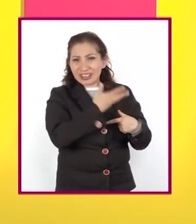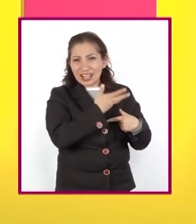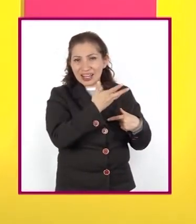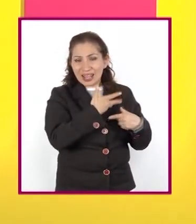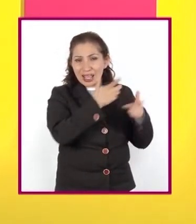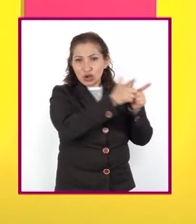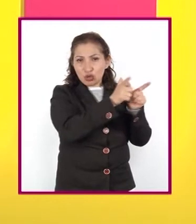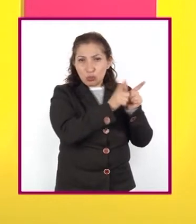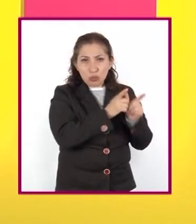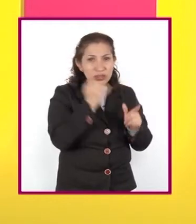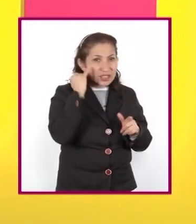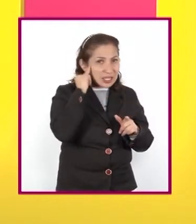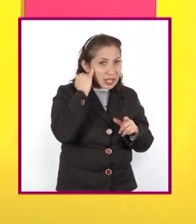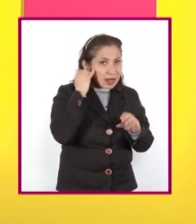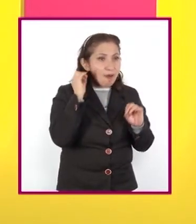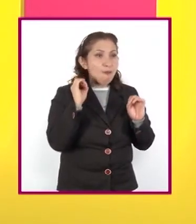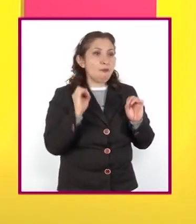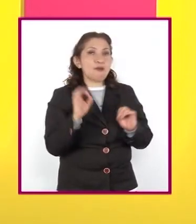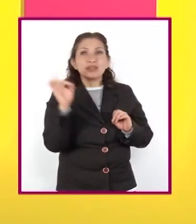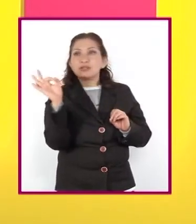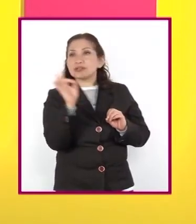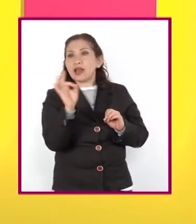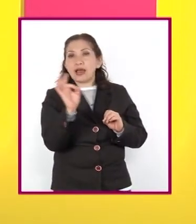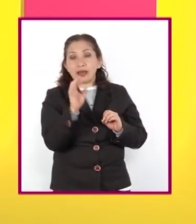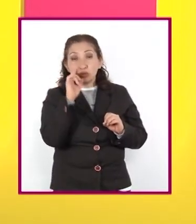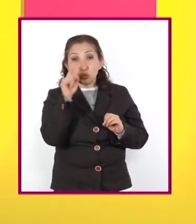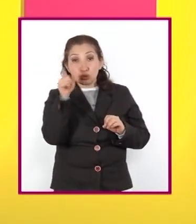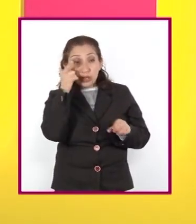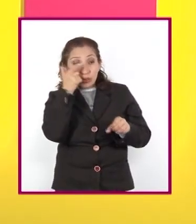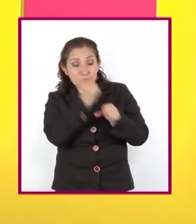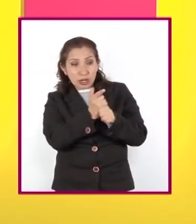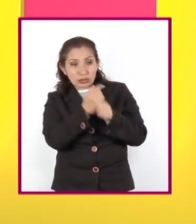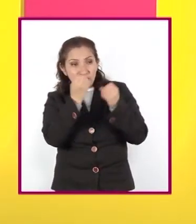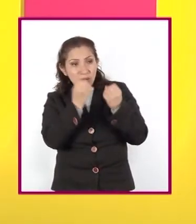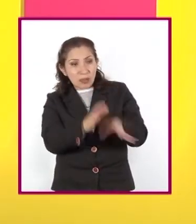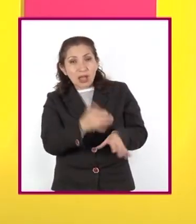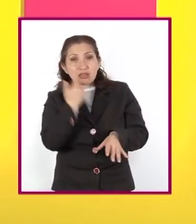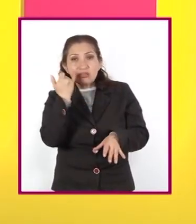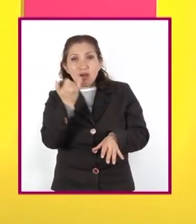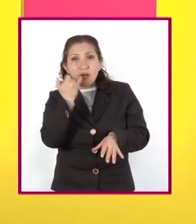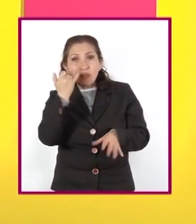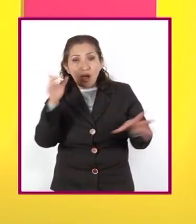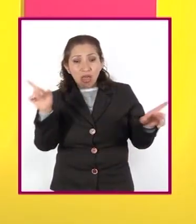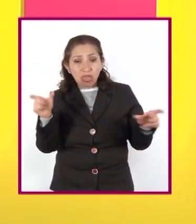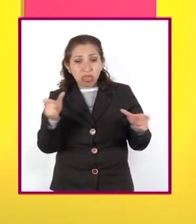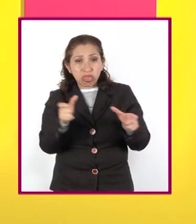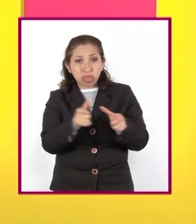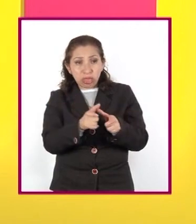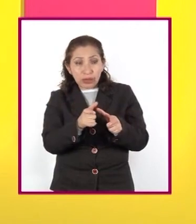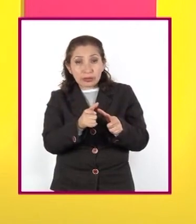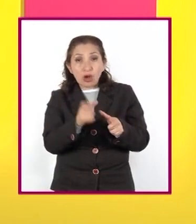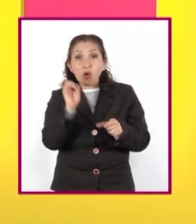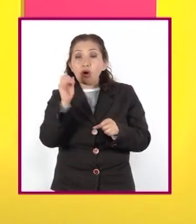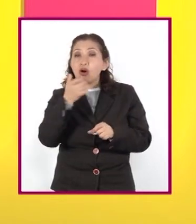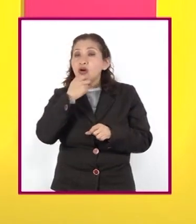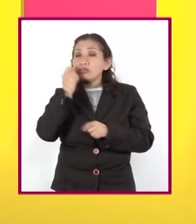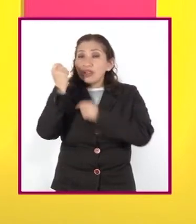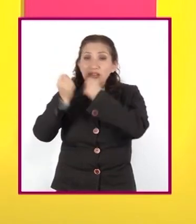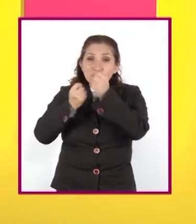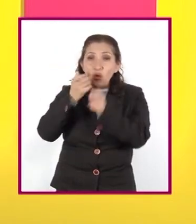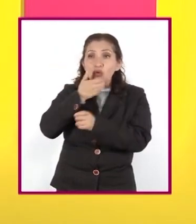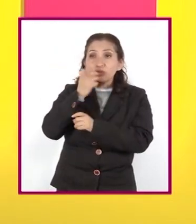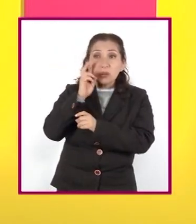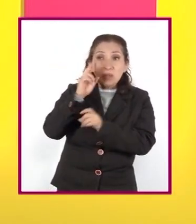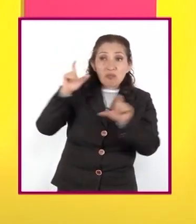a una etnia o bien notan que se está perdiendo la lengua originaria, ciertas tradiciones o